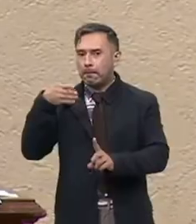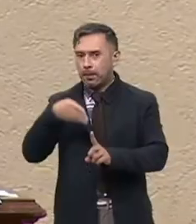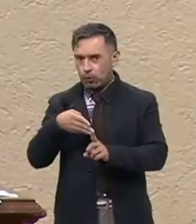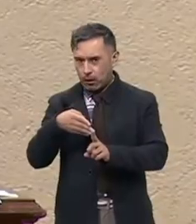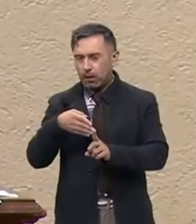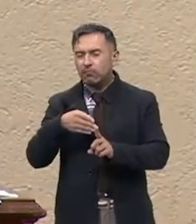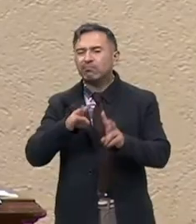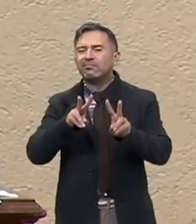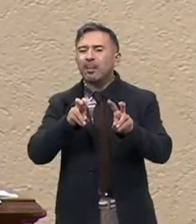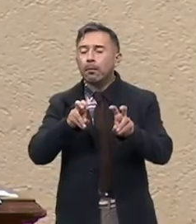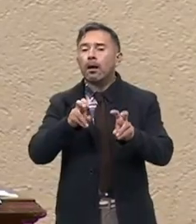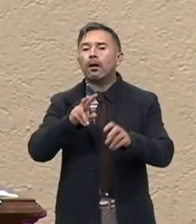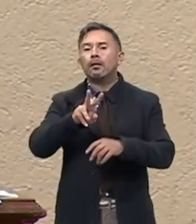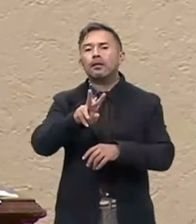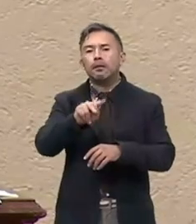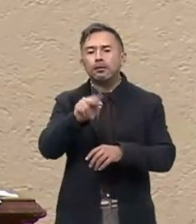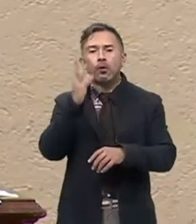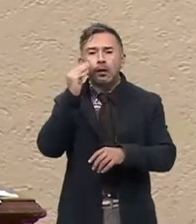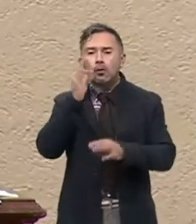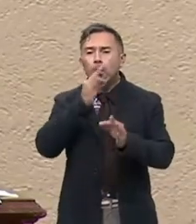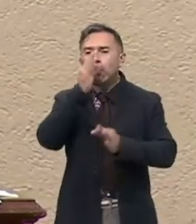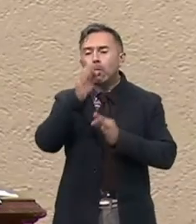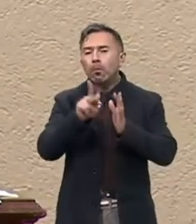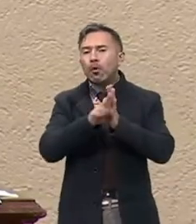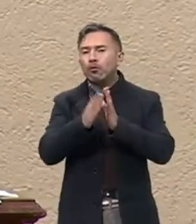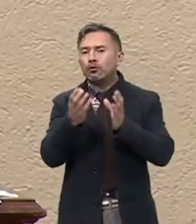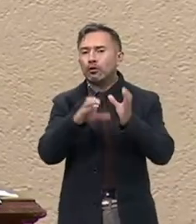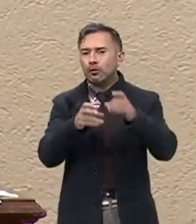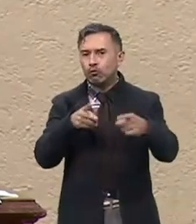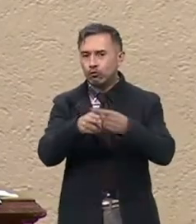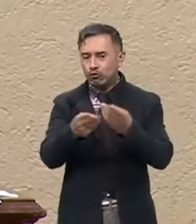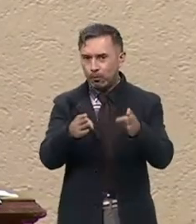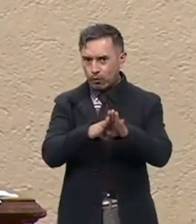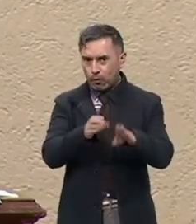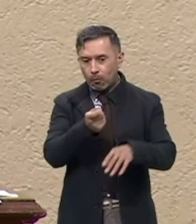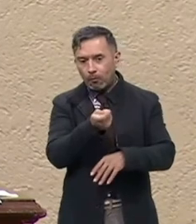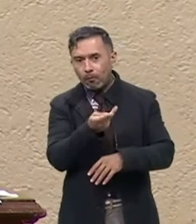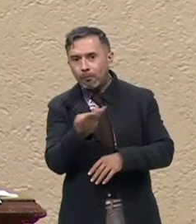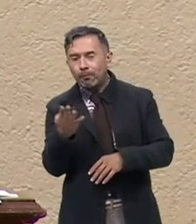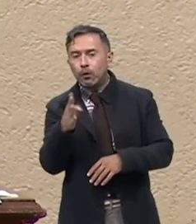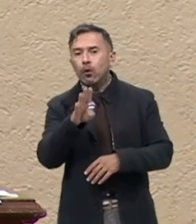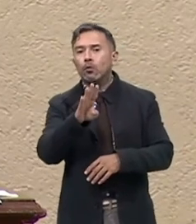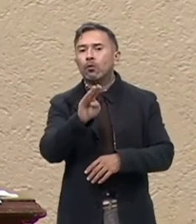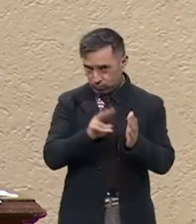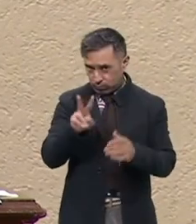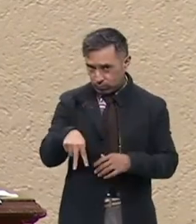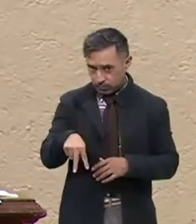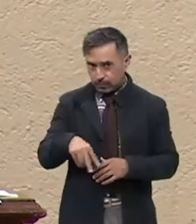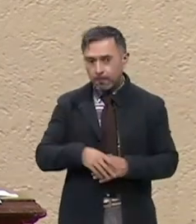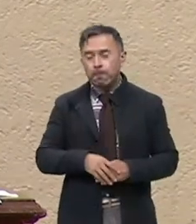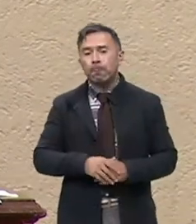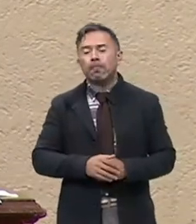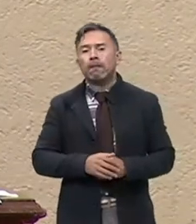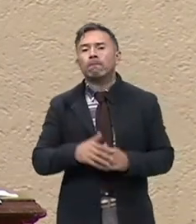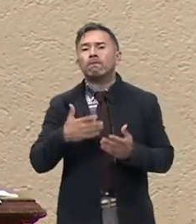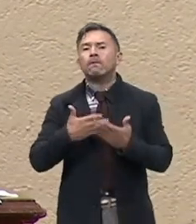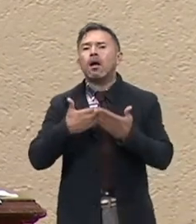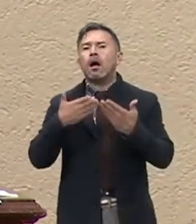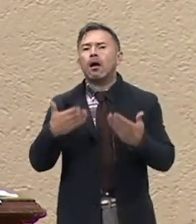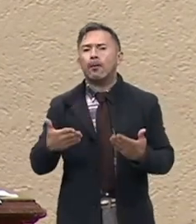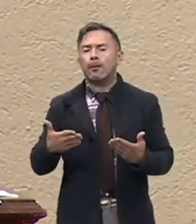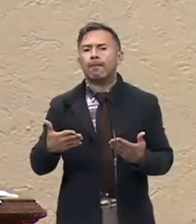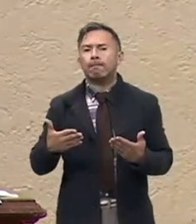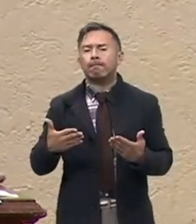suspensión de los promocionales por nueve votos a favor dos votos en contra ahora someto a su consideración